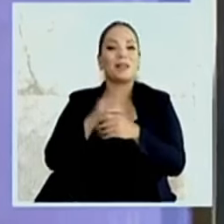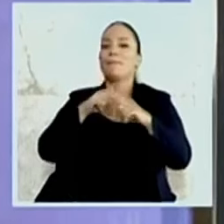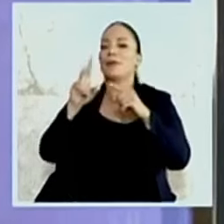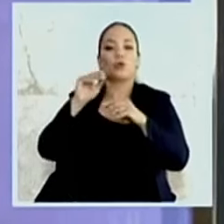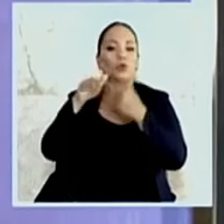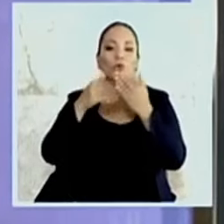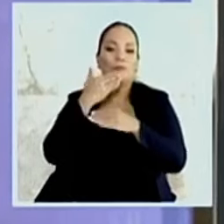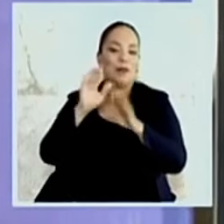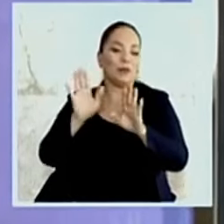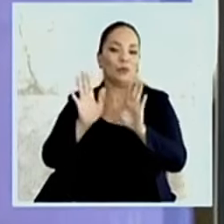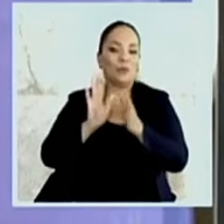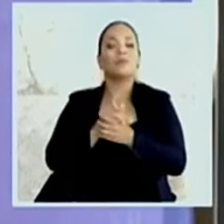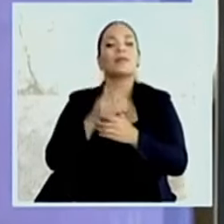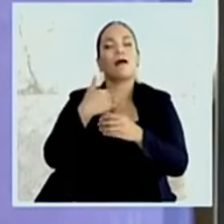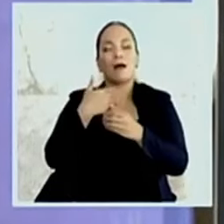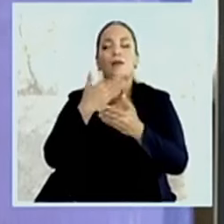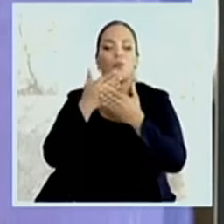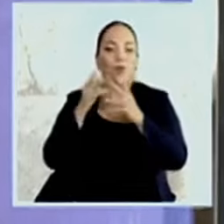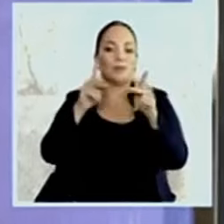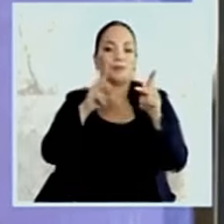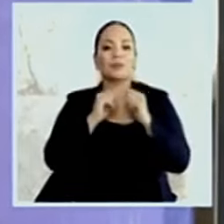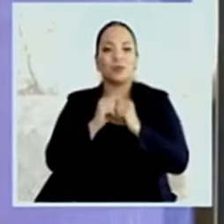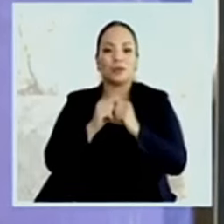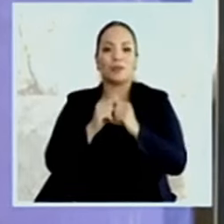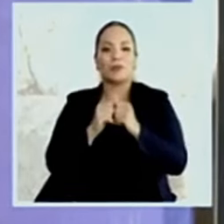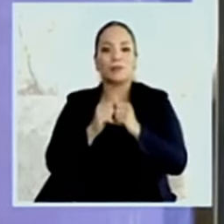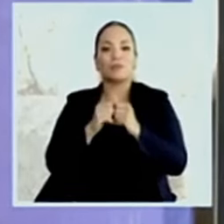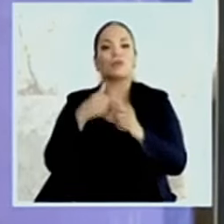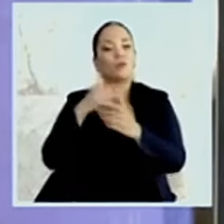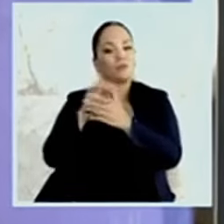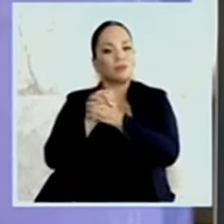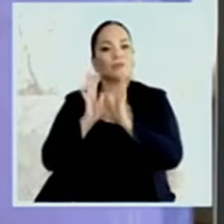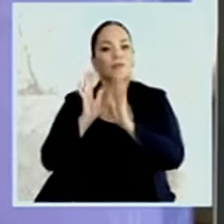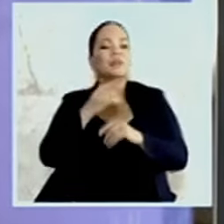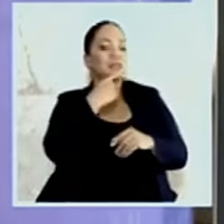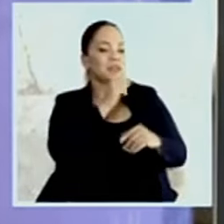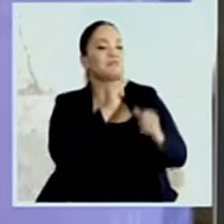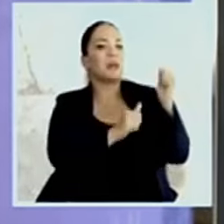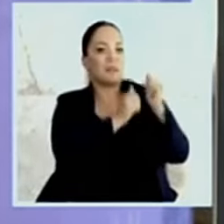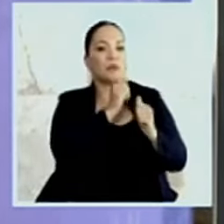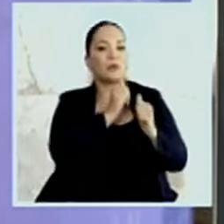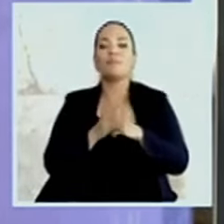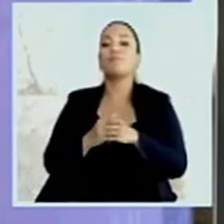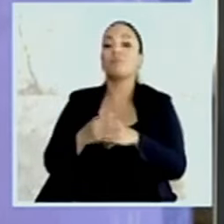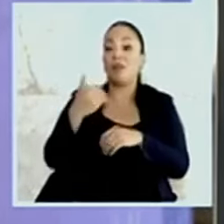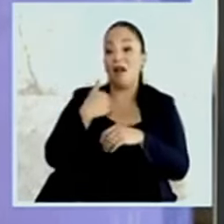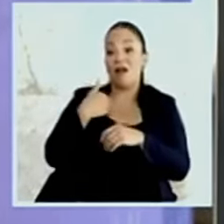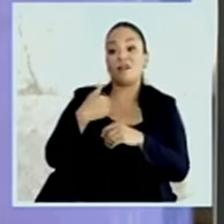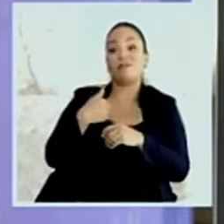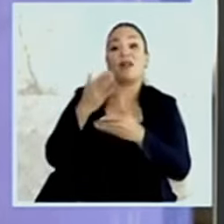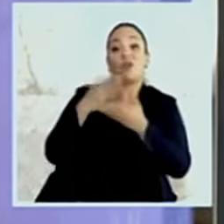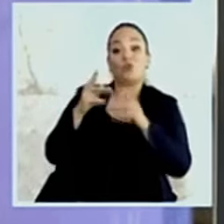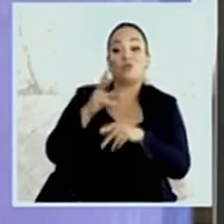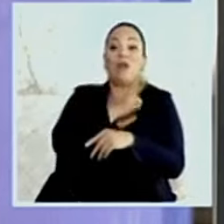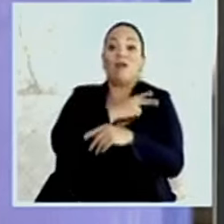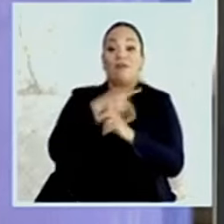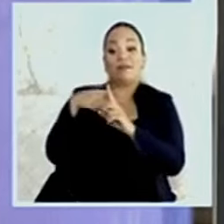Mandos medios que se oponen. Yo he oído eso antes, ¿a dónde habrá sido? Pero no todos son